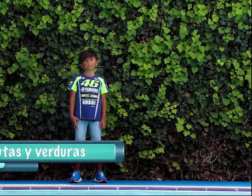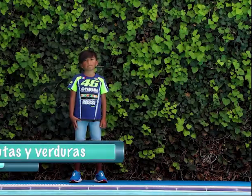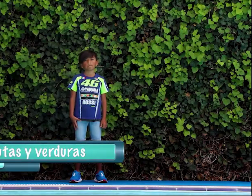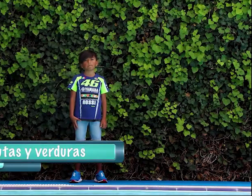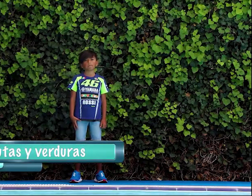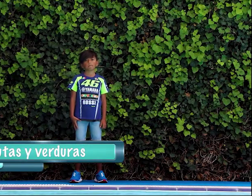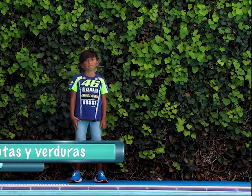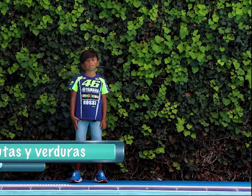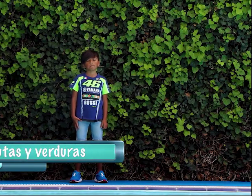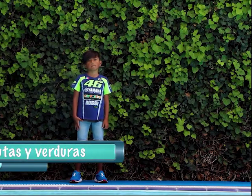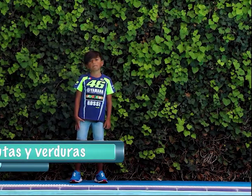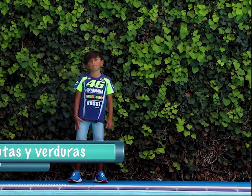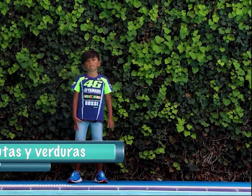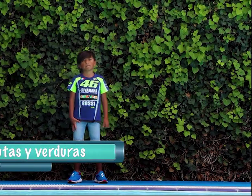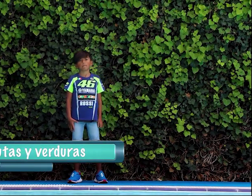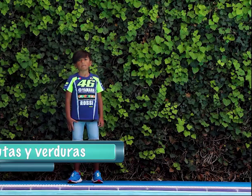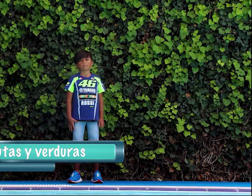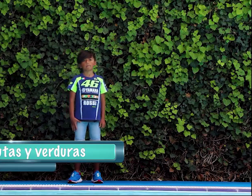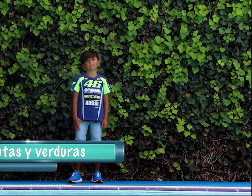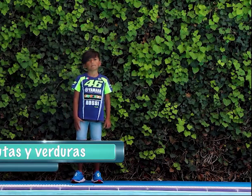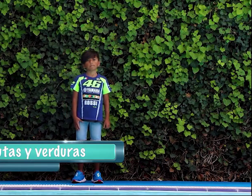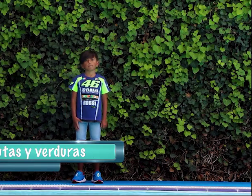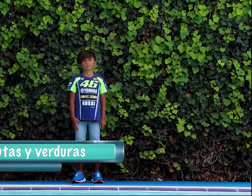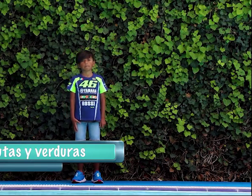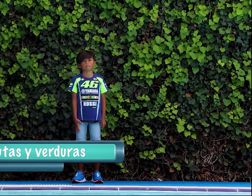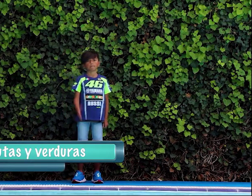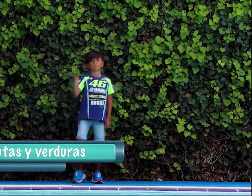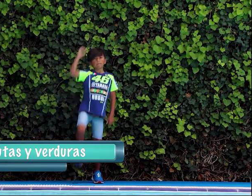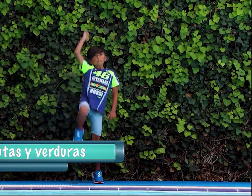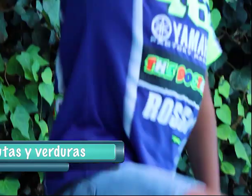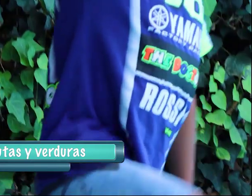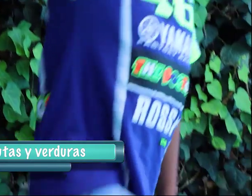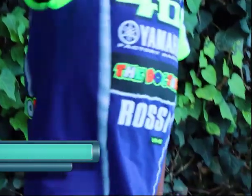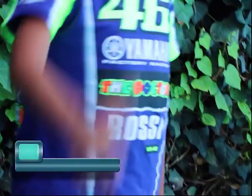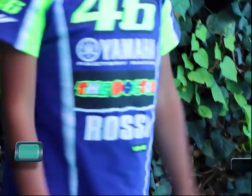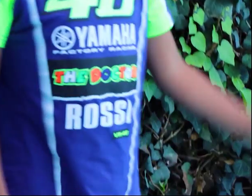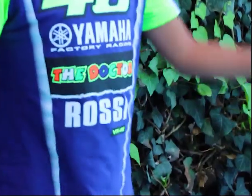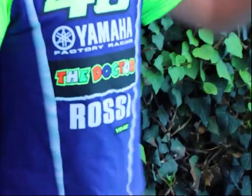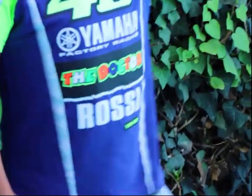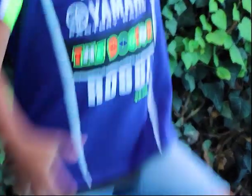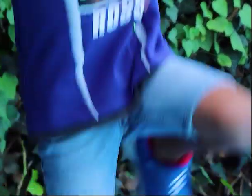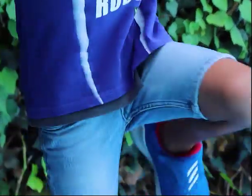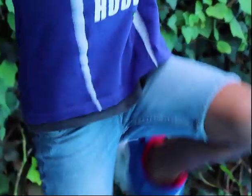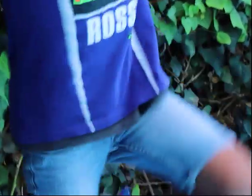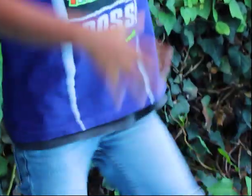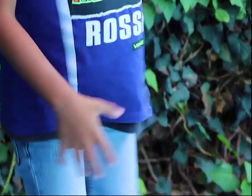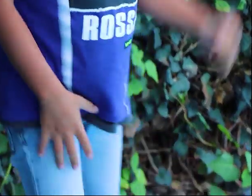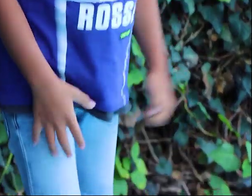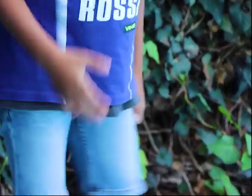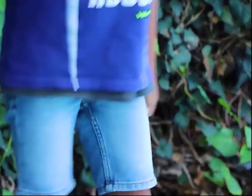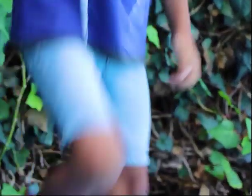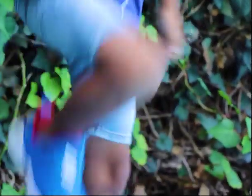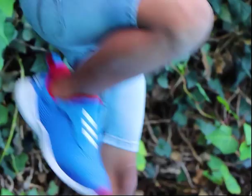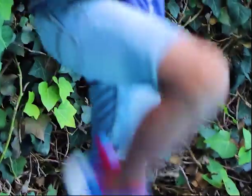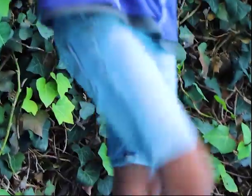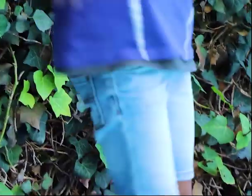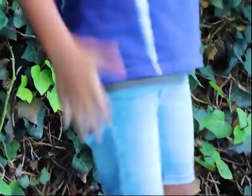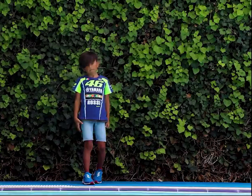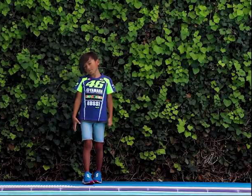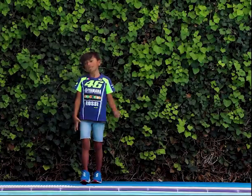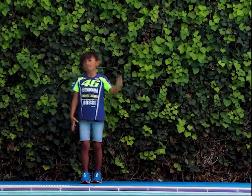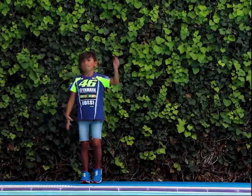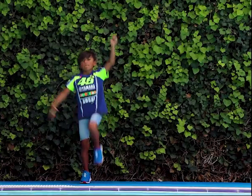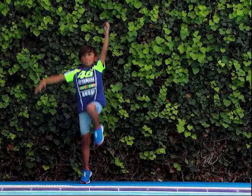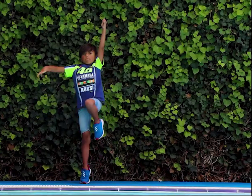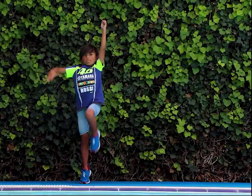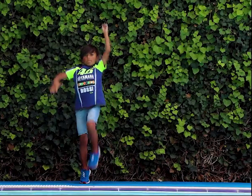disponemos en posición y elevamos rodilla derecha mano derecha muy bien izquierda muy